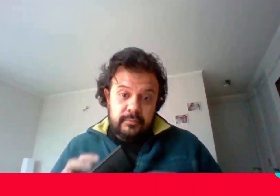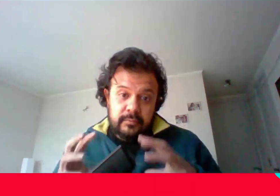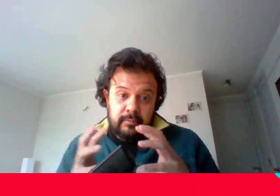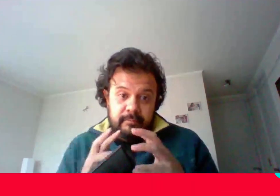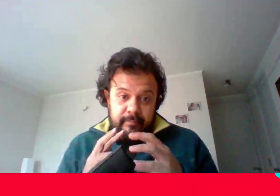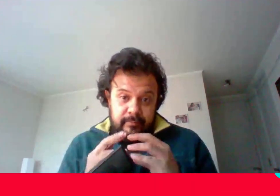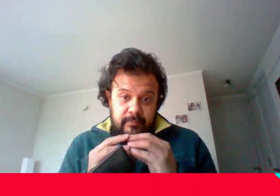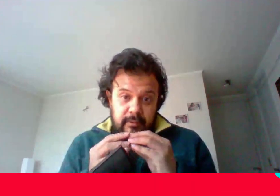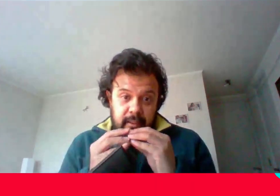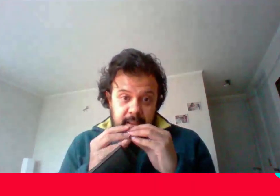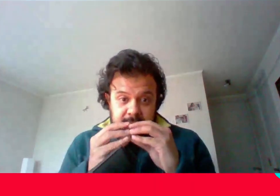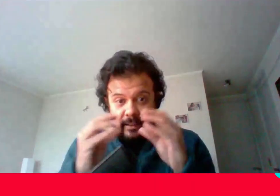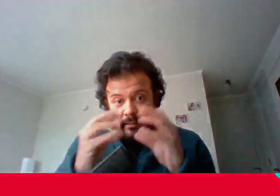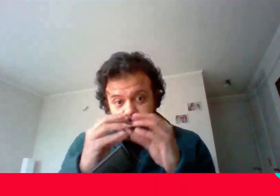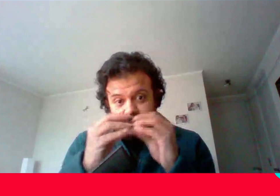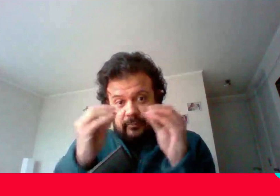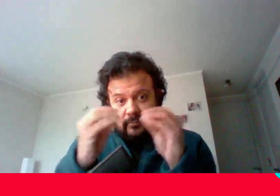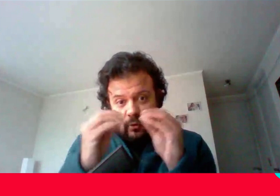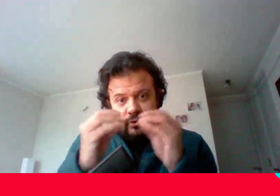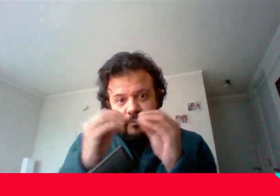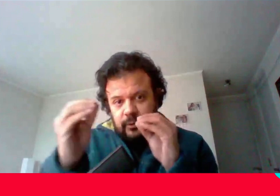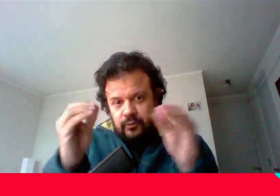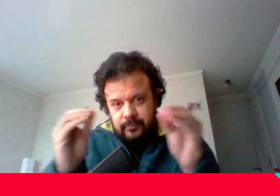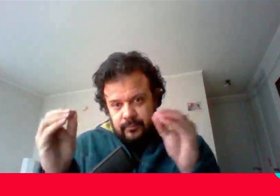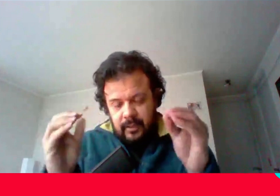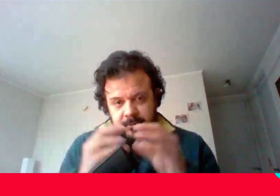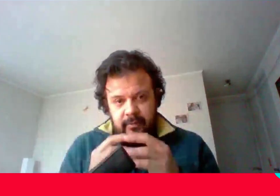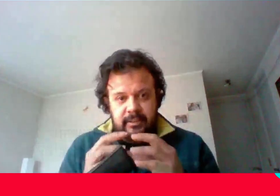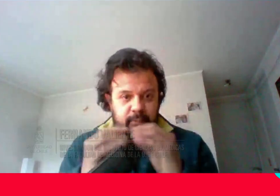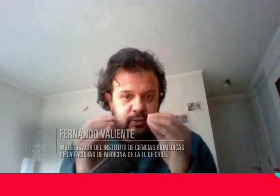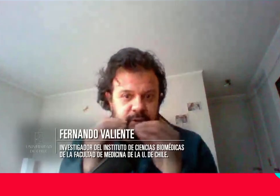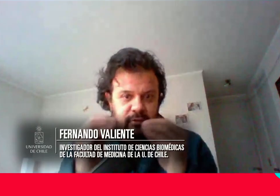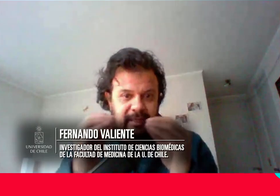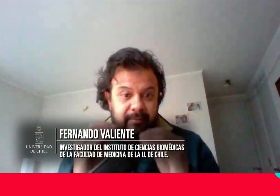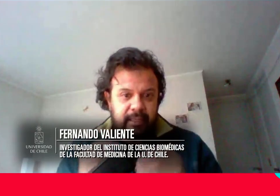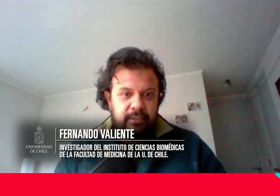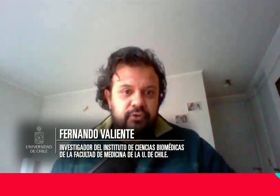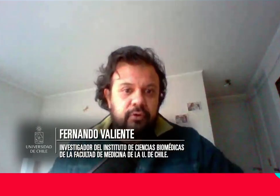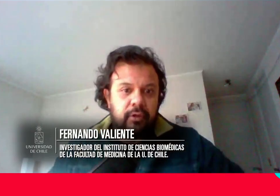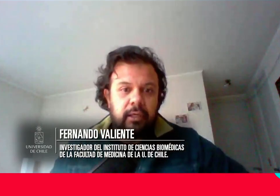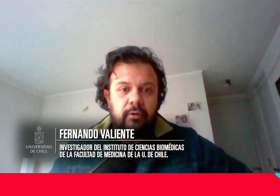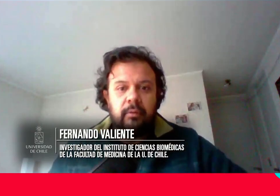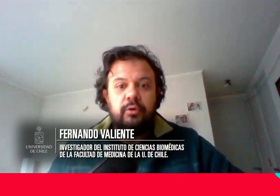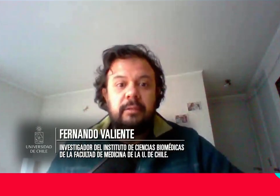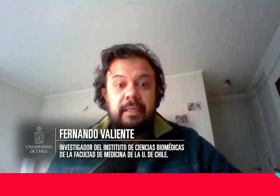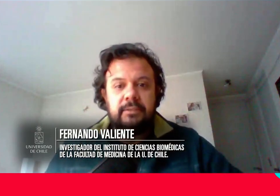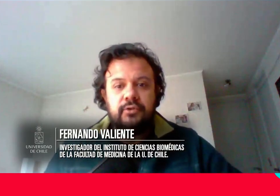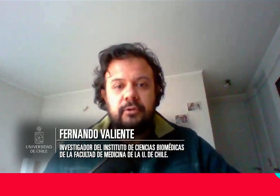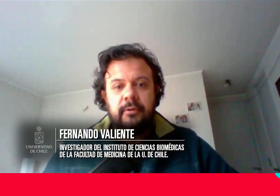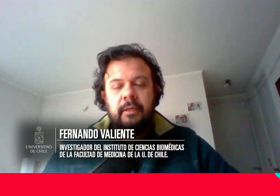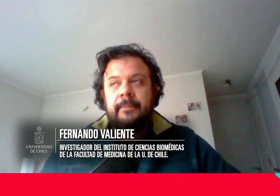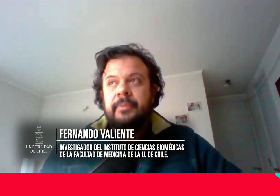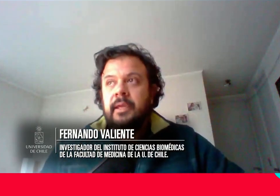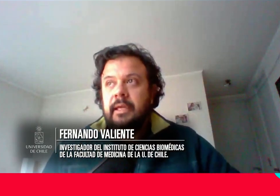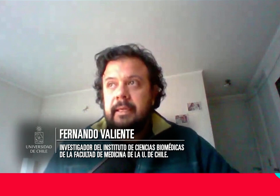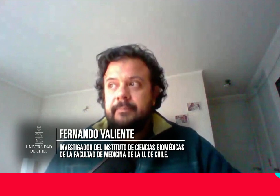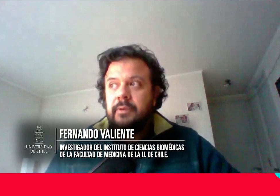virus tienen que hacer otros virus, ¿ya? Y ese proceso de replicación o de